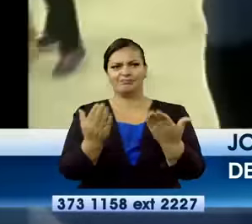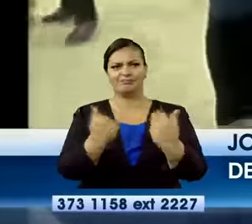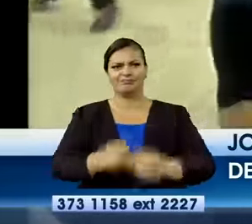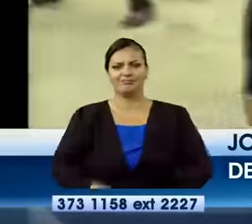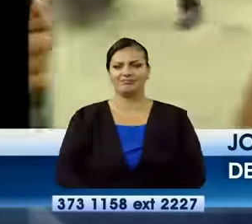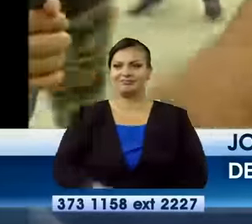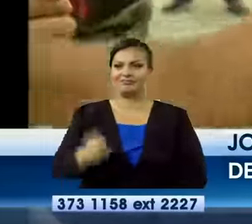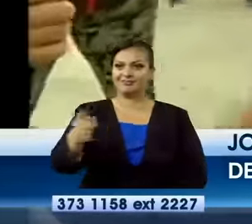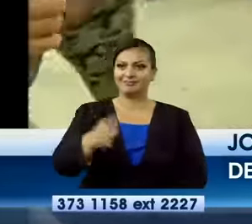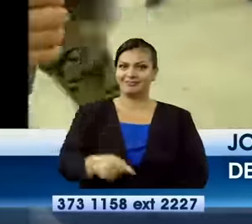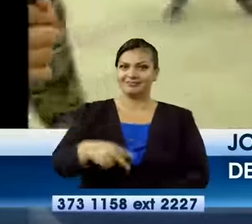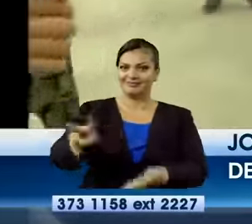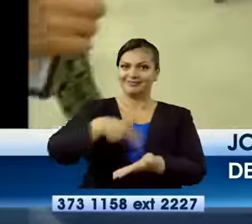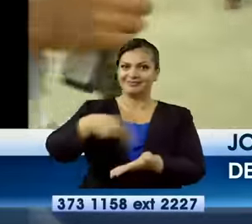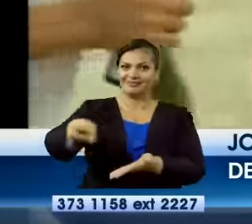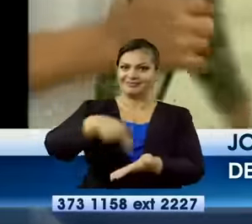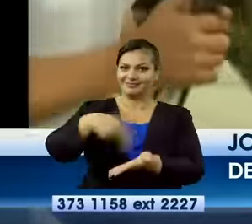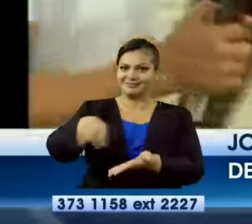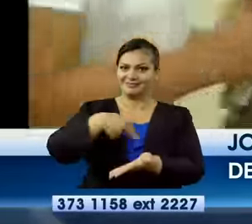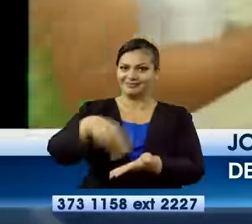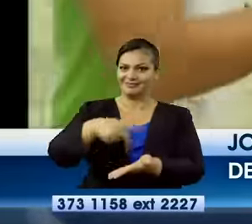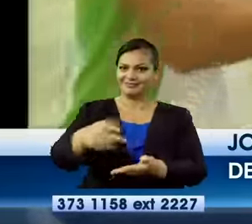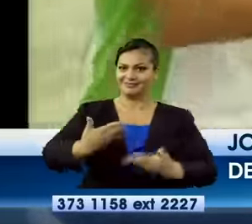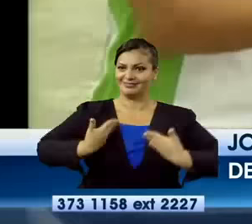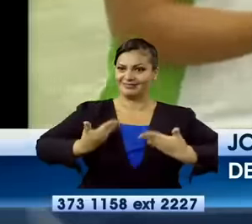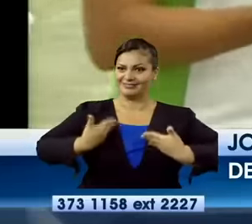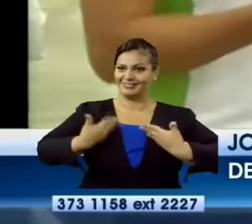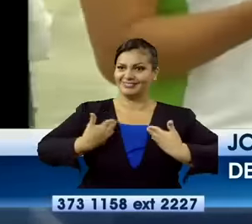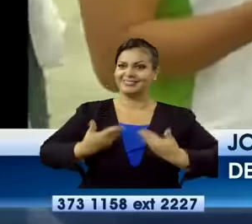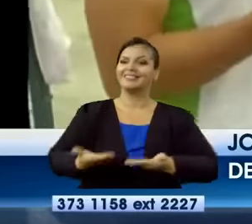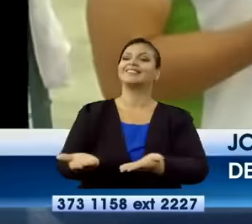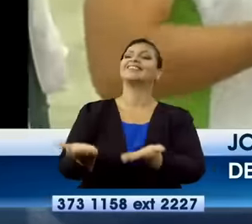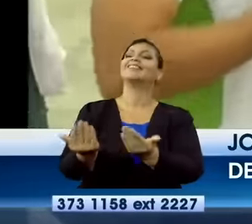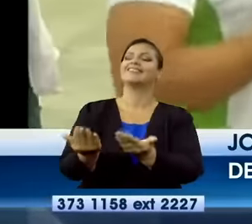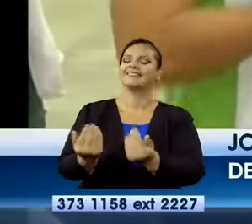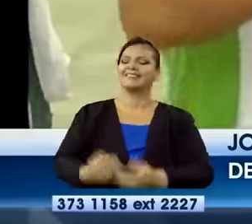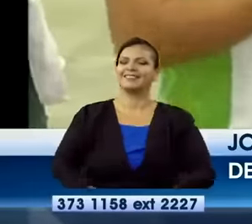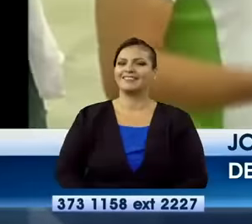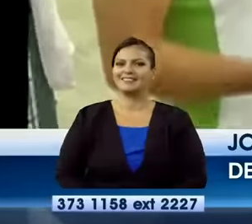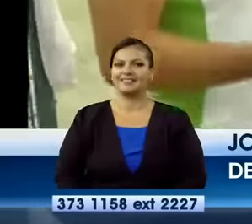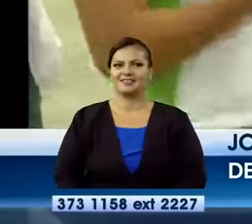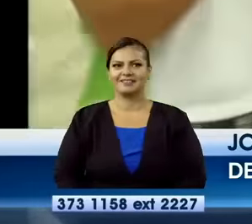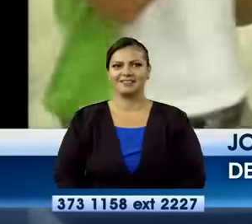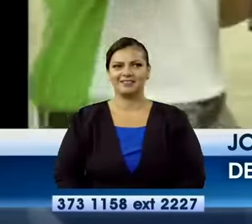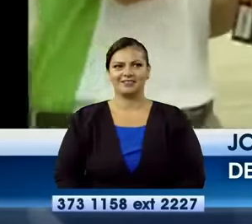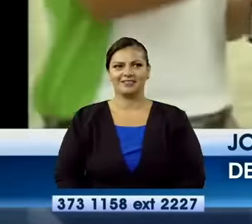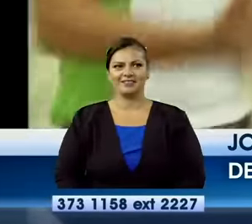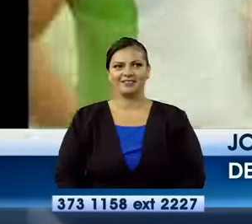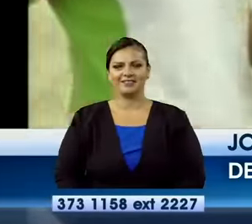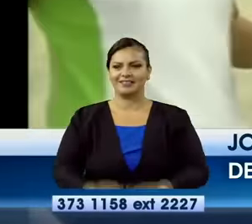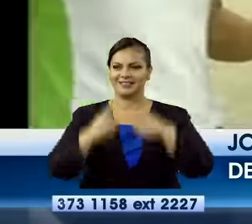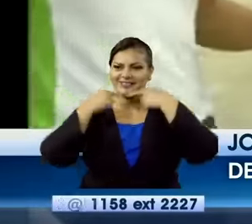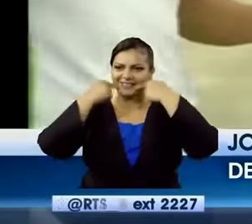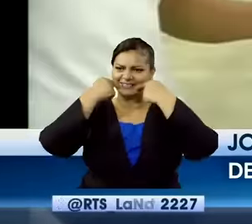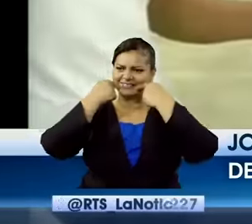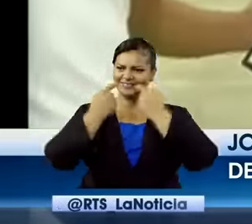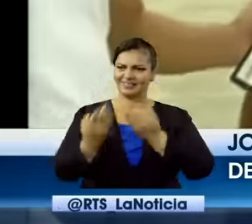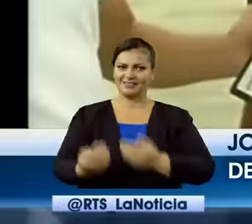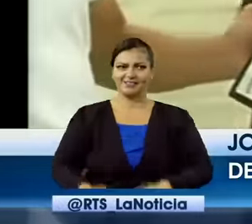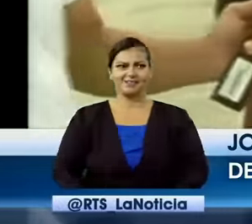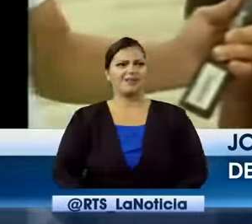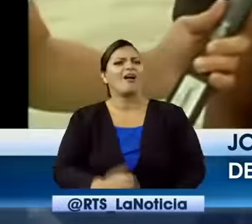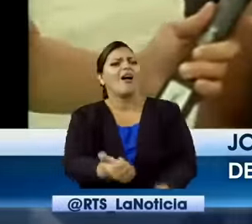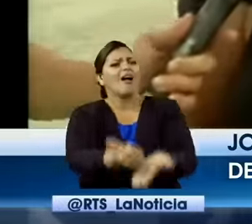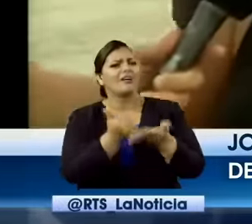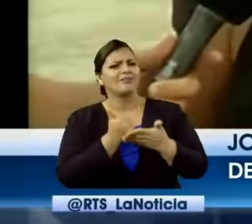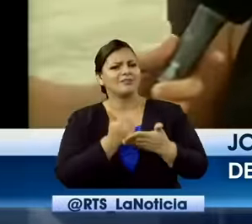muy divertida esta mañana. Cuéntenos, ¿a quién se debe este estado de ánimo, esa gracia que tiene? Porque la bailoterapia